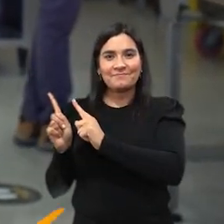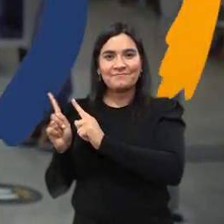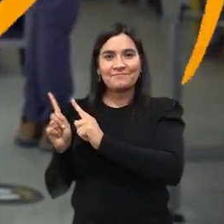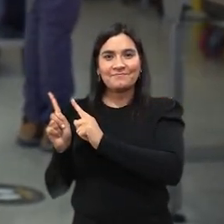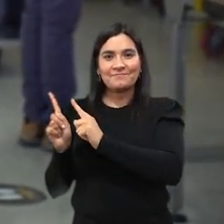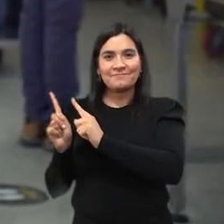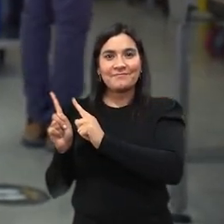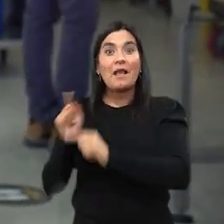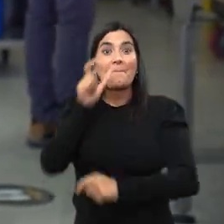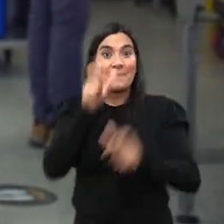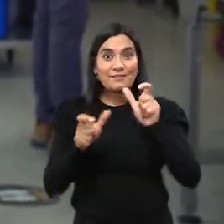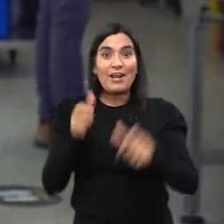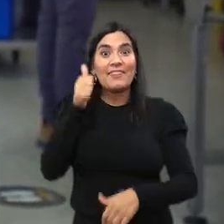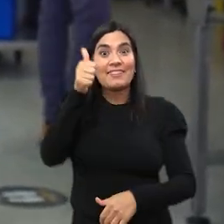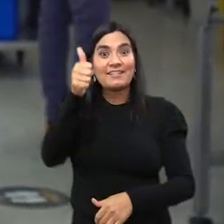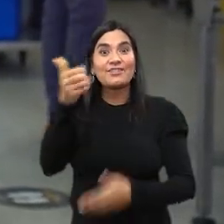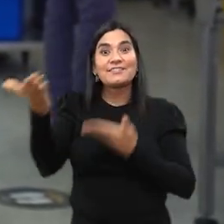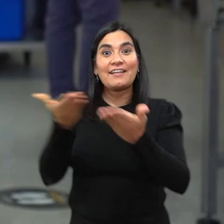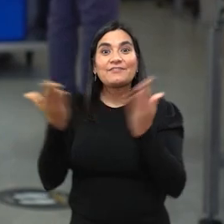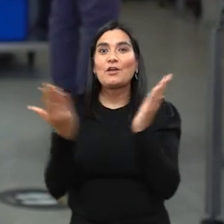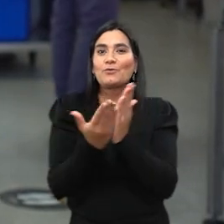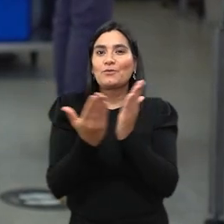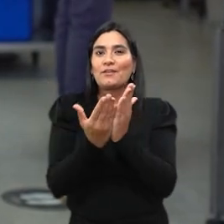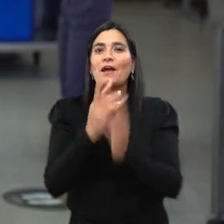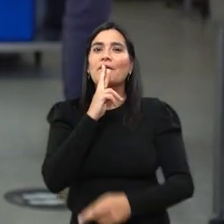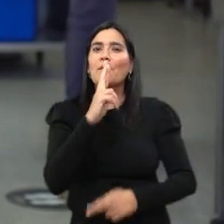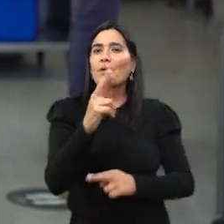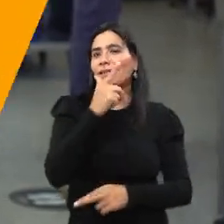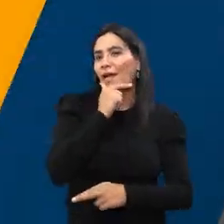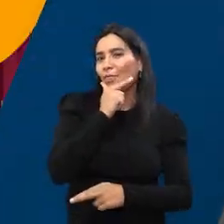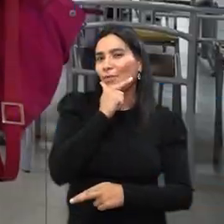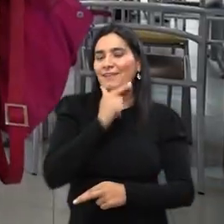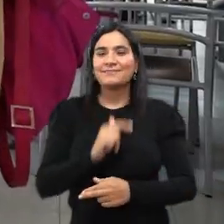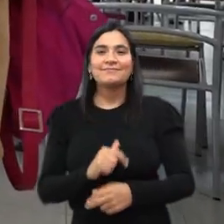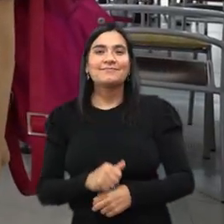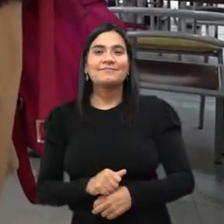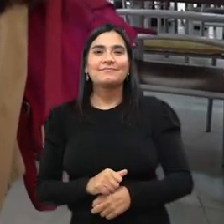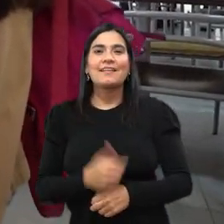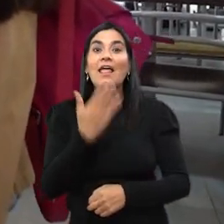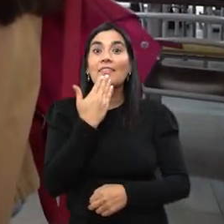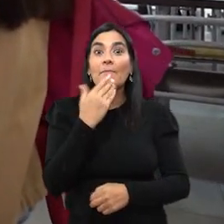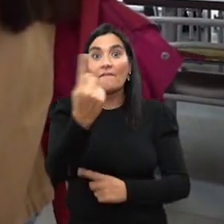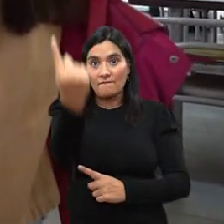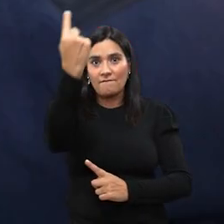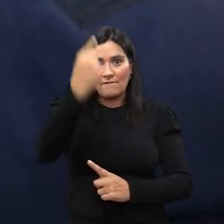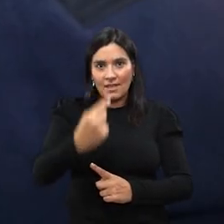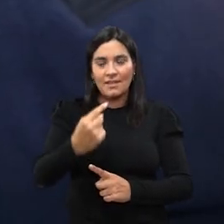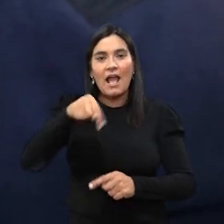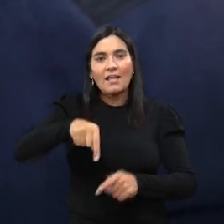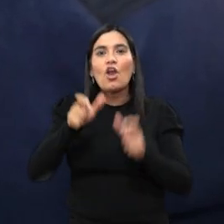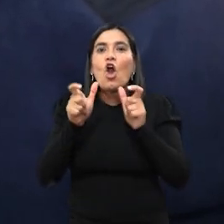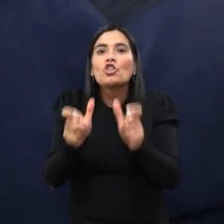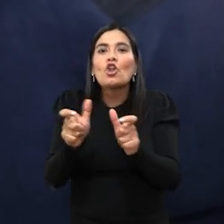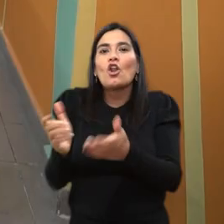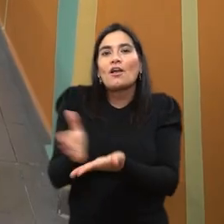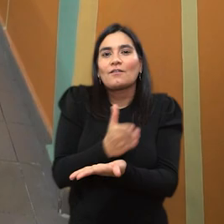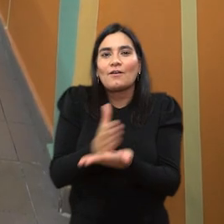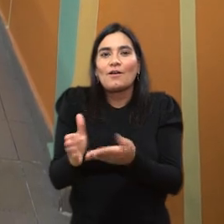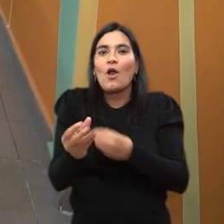dice@udec.cl, donde el personal de la Dirección de Servicios Estudiantiles contestará todas tus dudas. También puedes acercarte a los puntos de control de